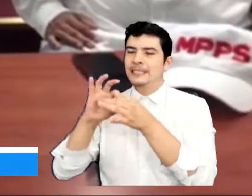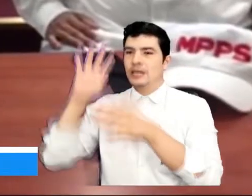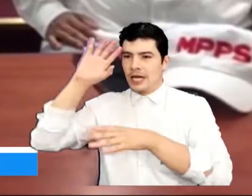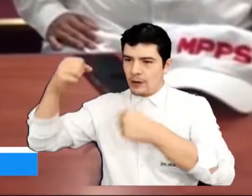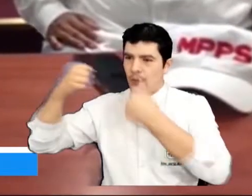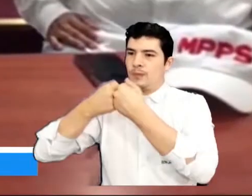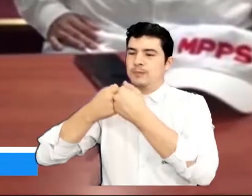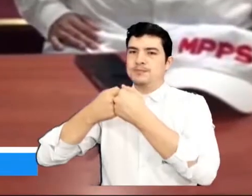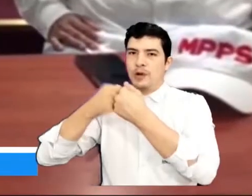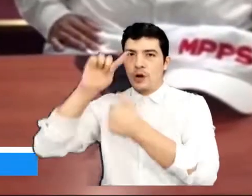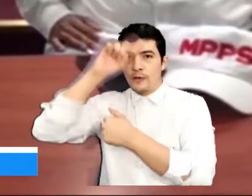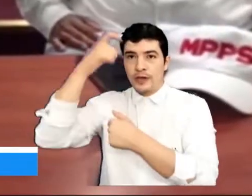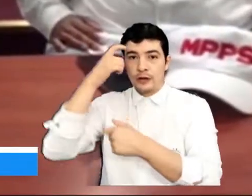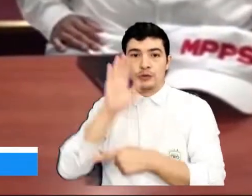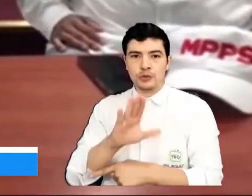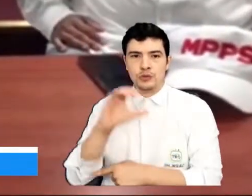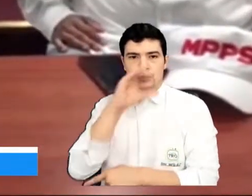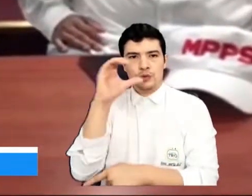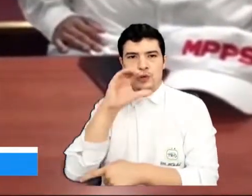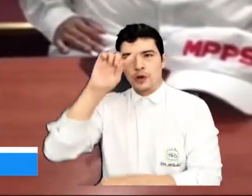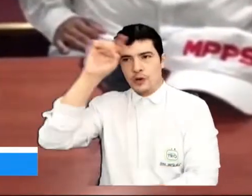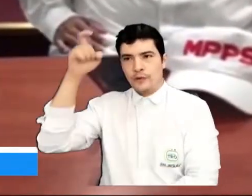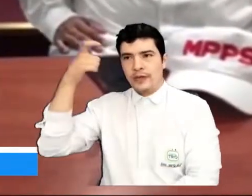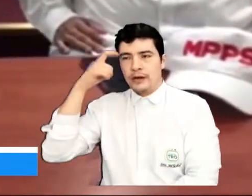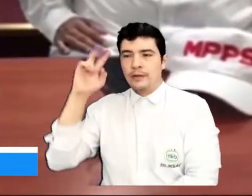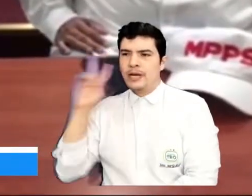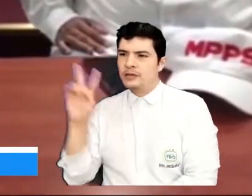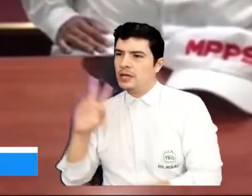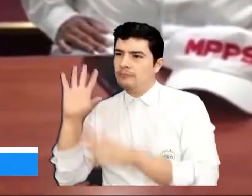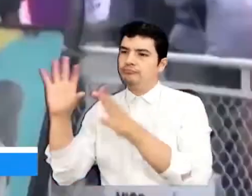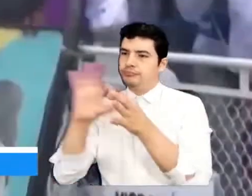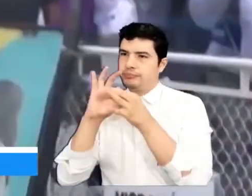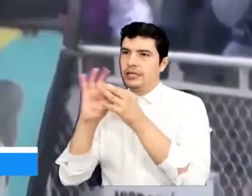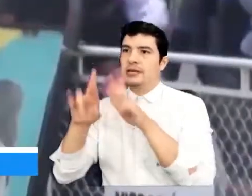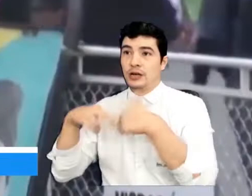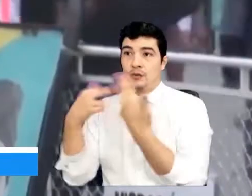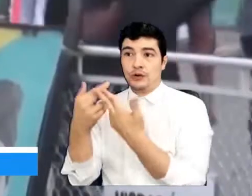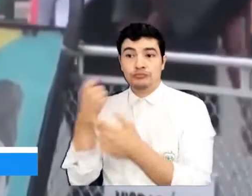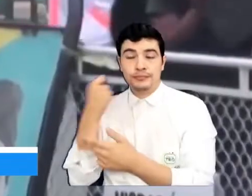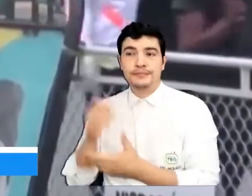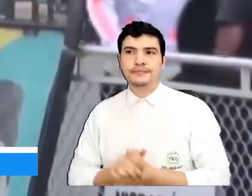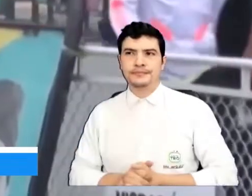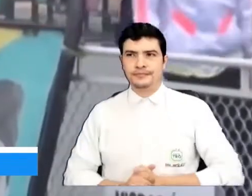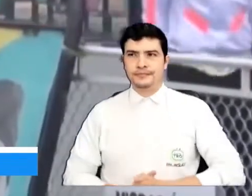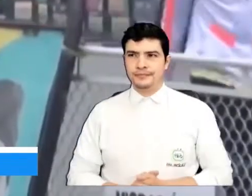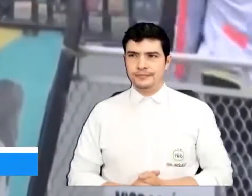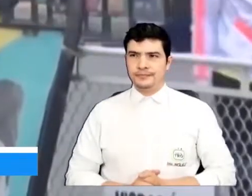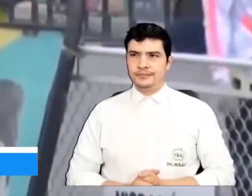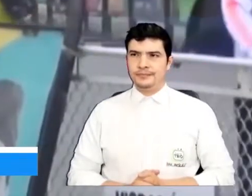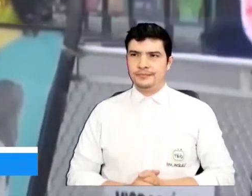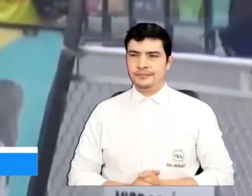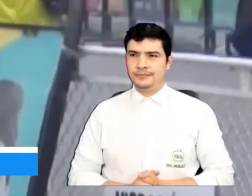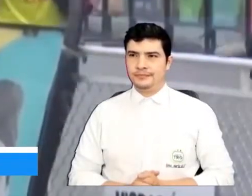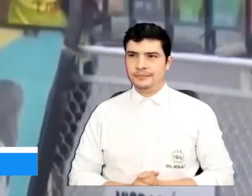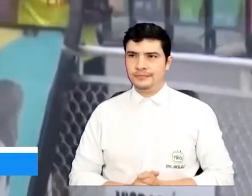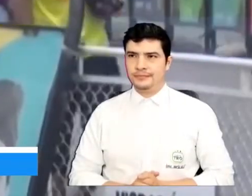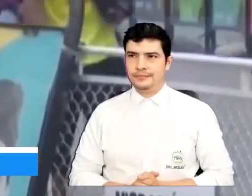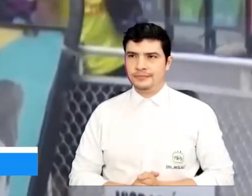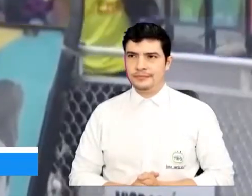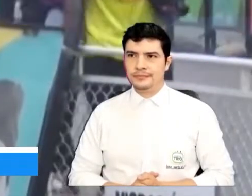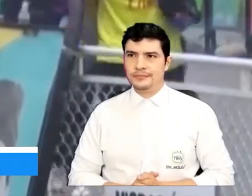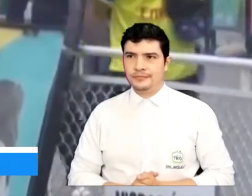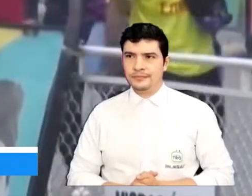del COVID-19, positivo para Táchira, positivo para Norte de Santander, y esperando que una acción conjunta nos dé sus